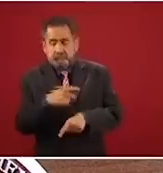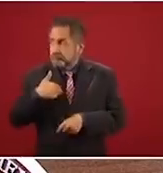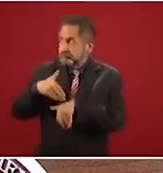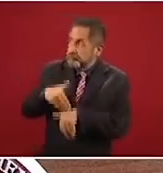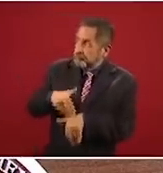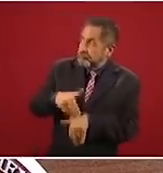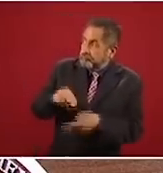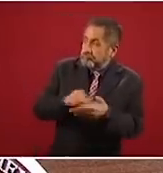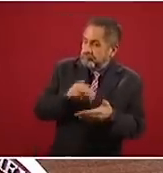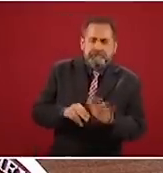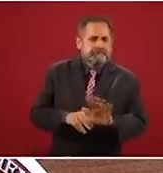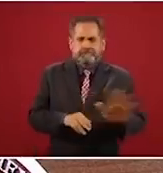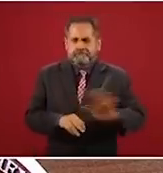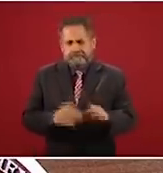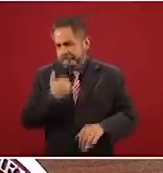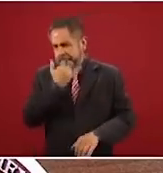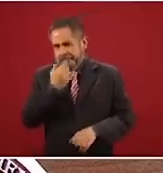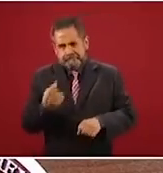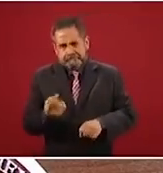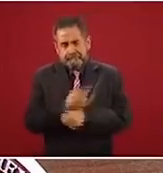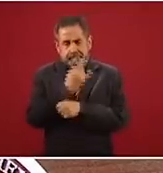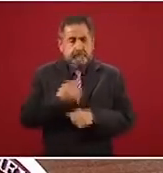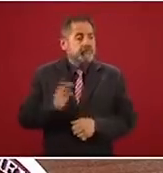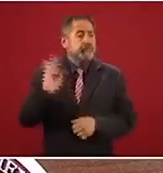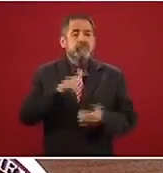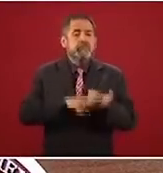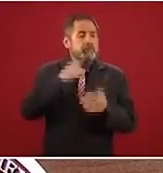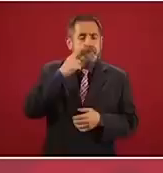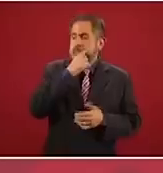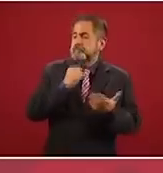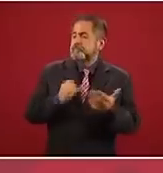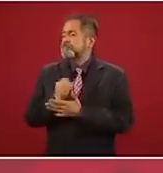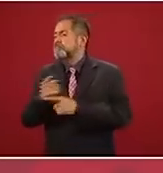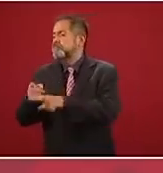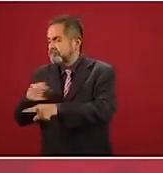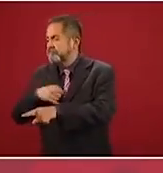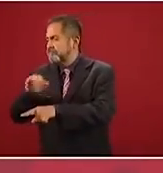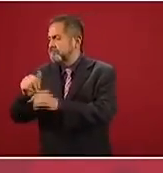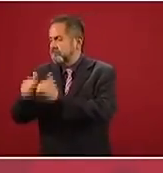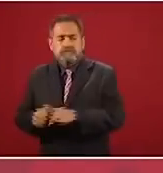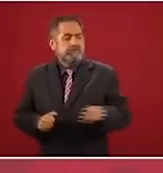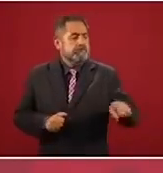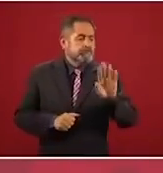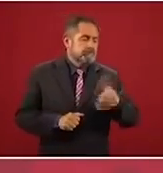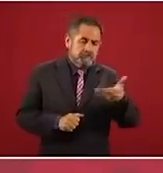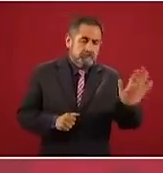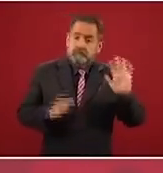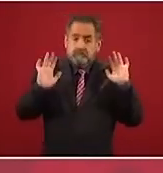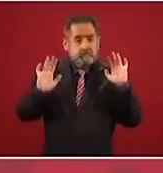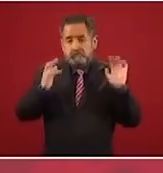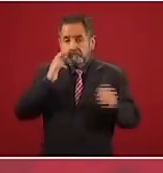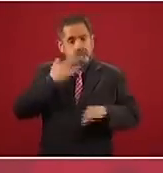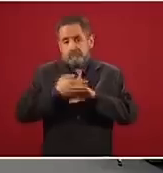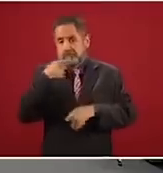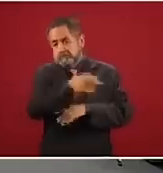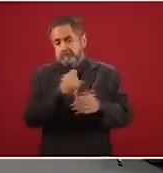a manipular, pues es incorrecto. Si ella decide quiénes le sirven o no, pues simplemente son decisiones que tomará la nueva